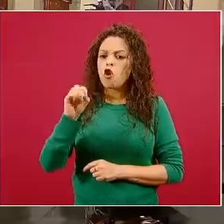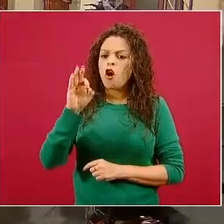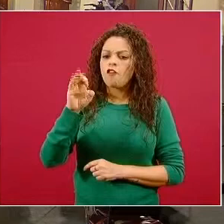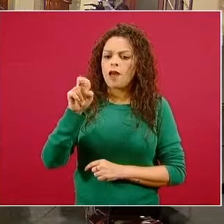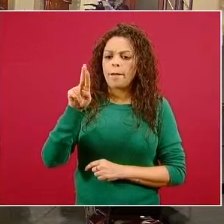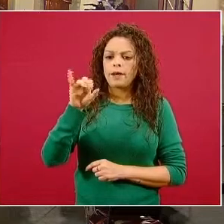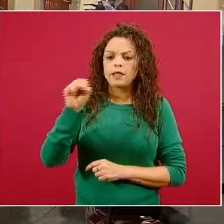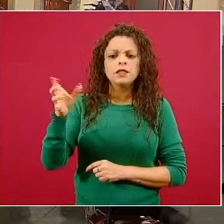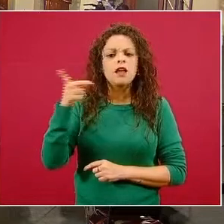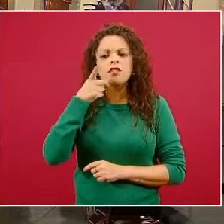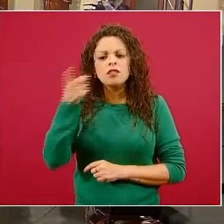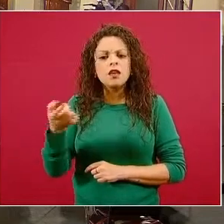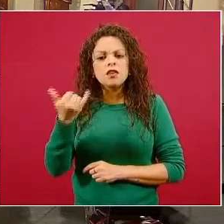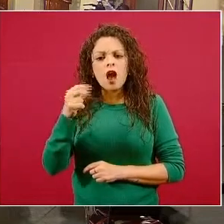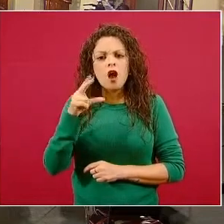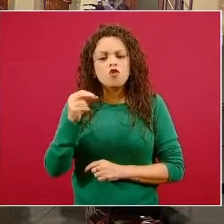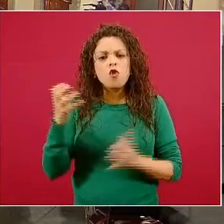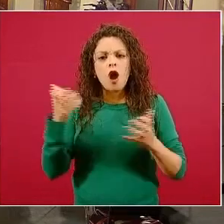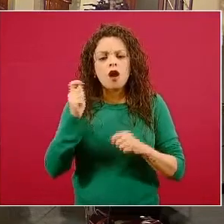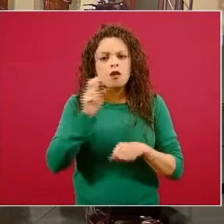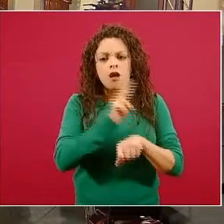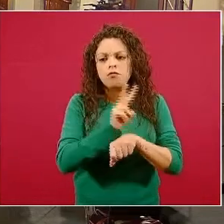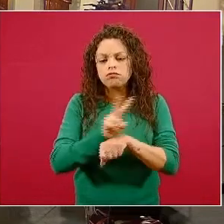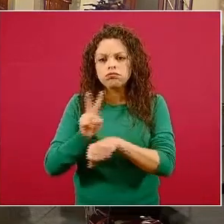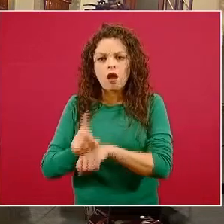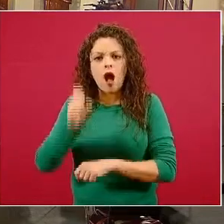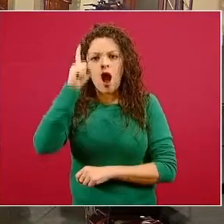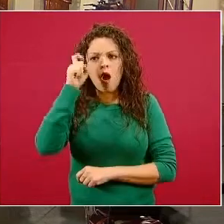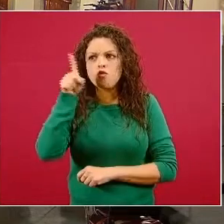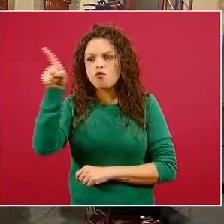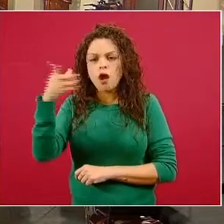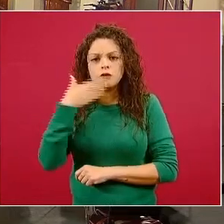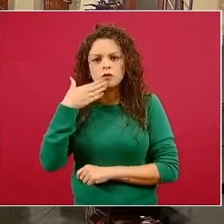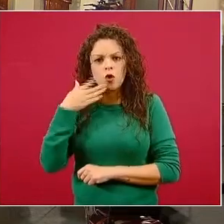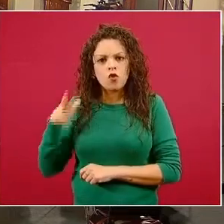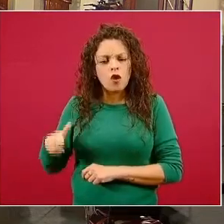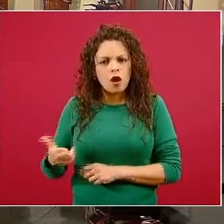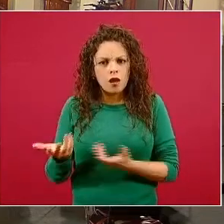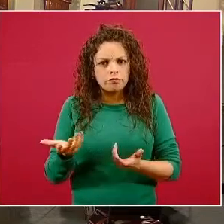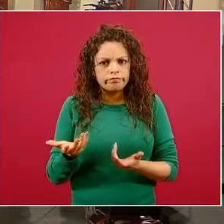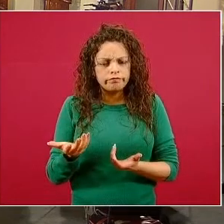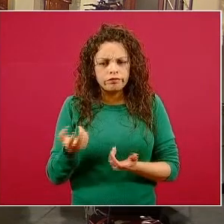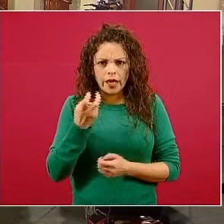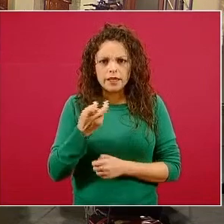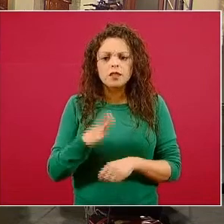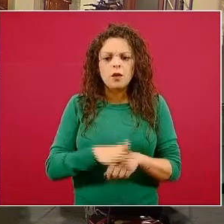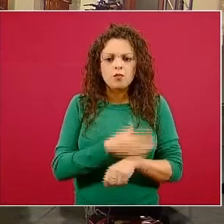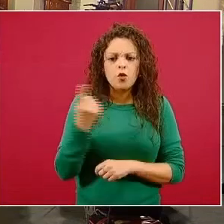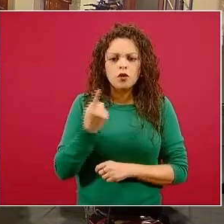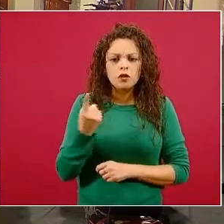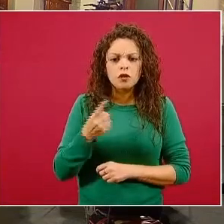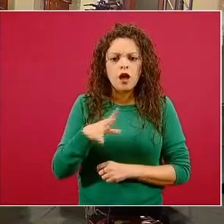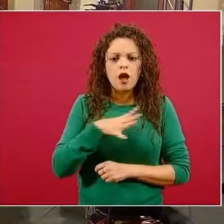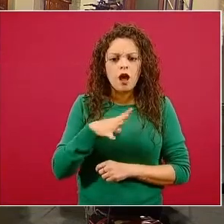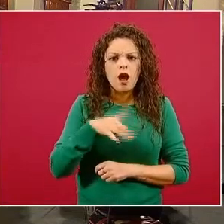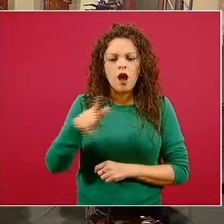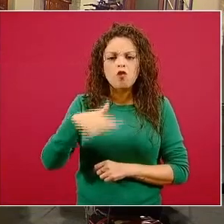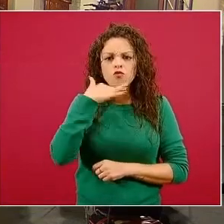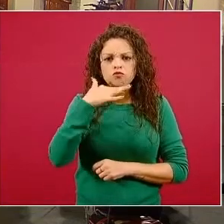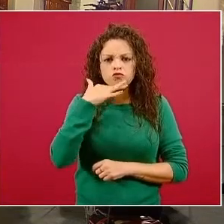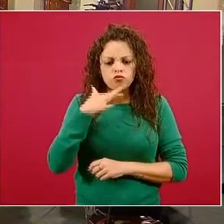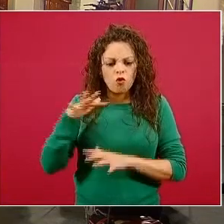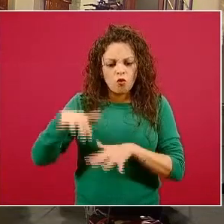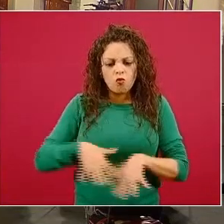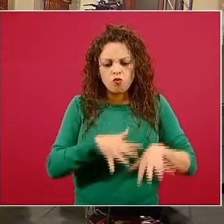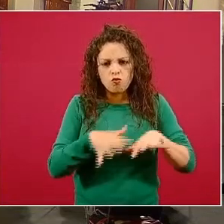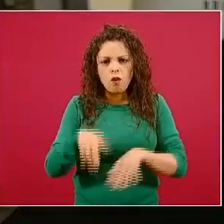había dejado de hacer el monitoreo de aguas del río Sonora, esto producto del derrame tóxico de la